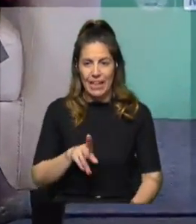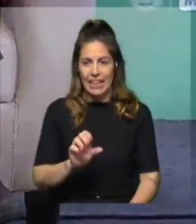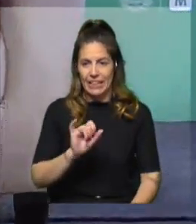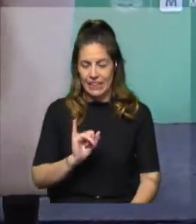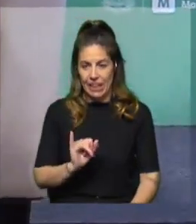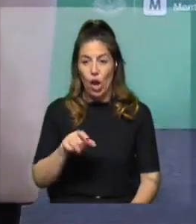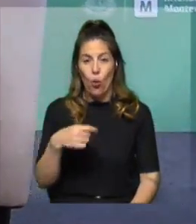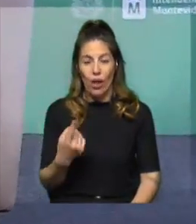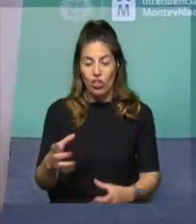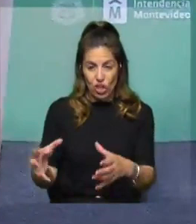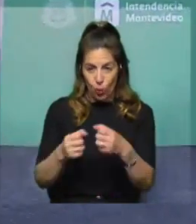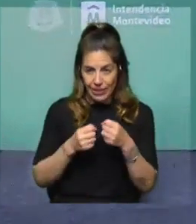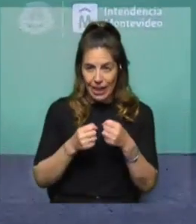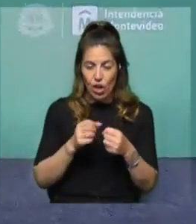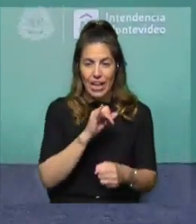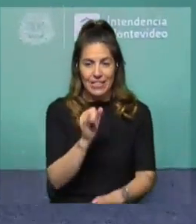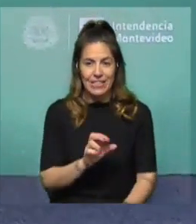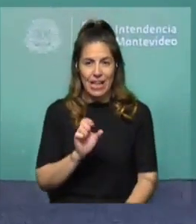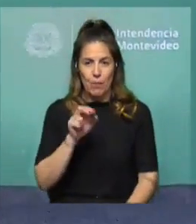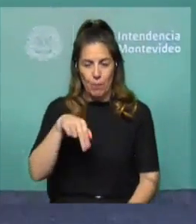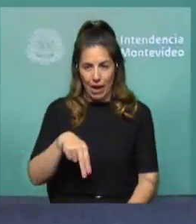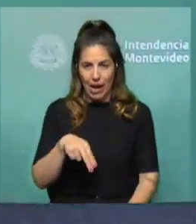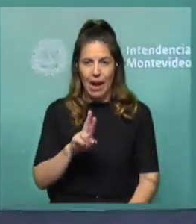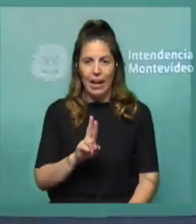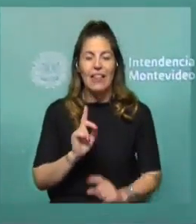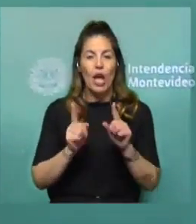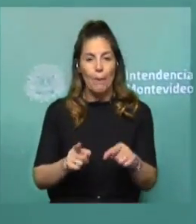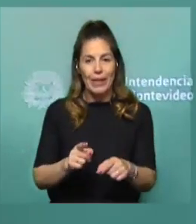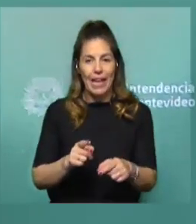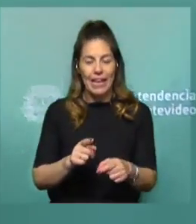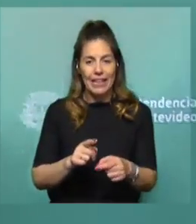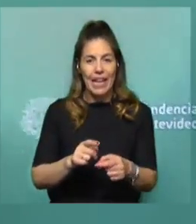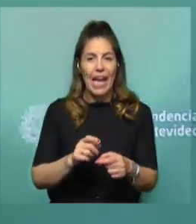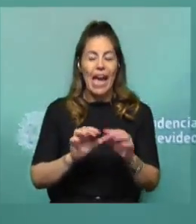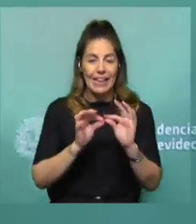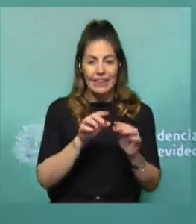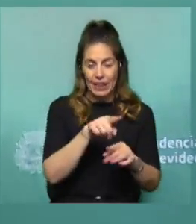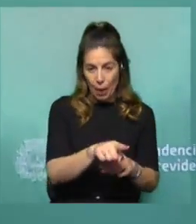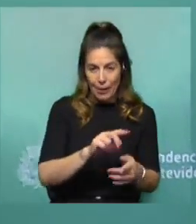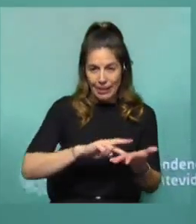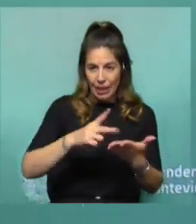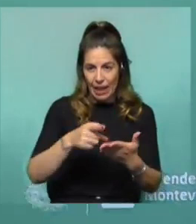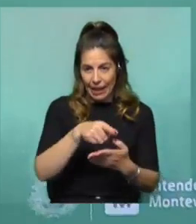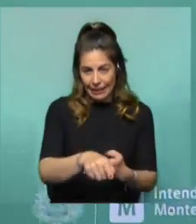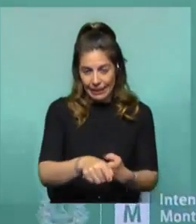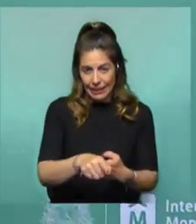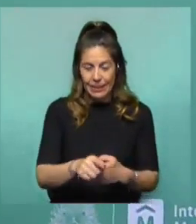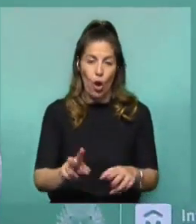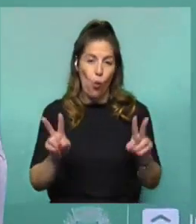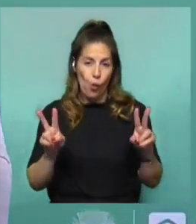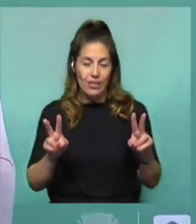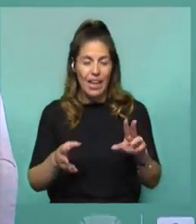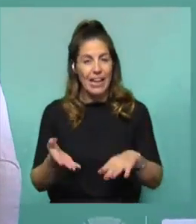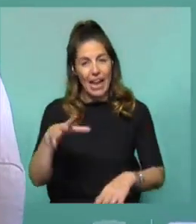Selmar Michelini, también fue intérprete de Wilson Ferreira Aldunate en aquel recordado en